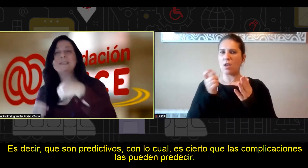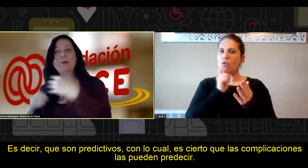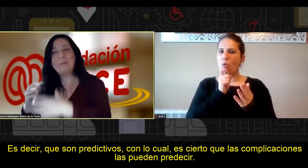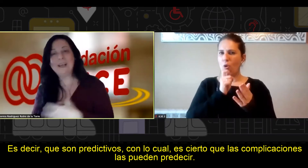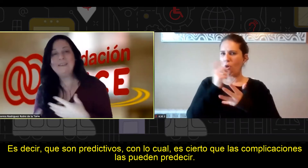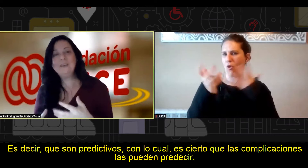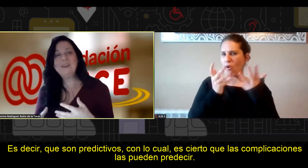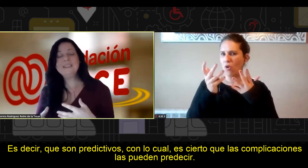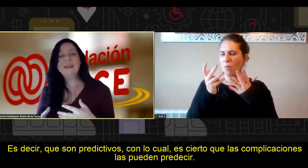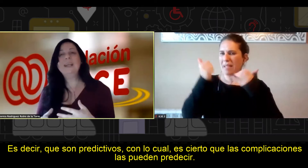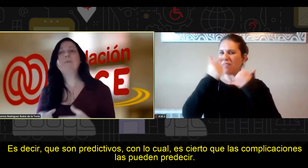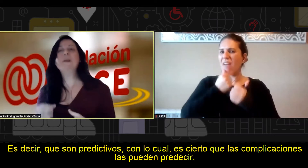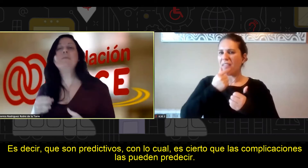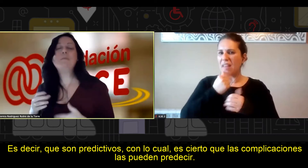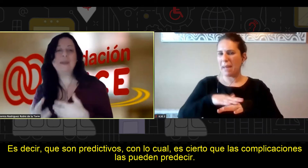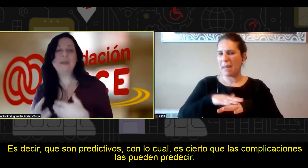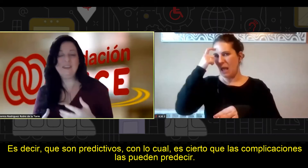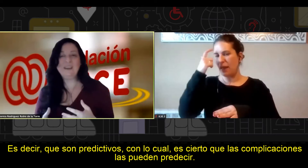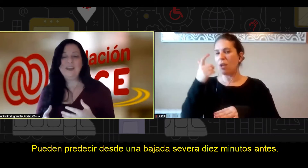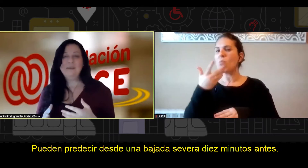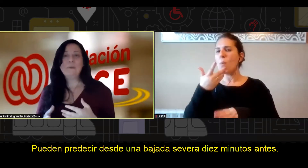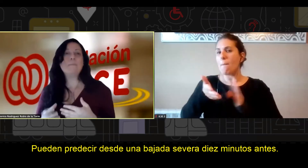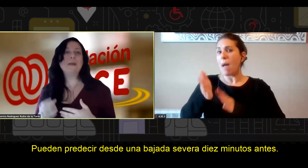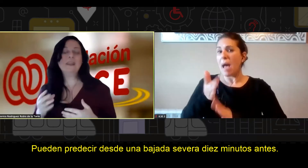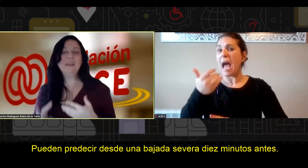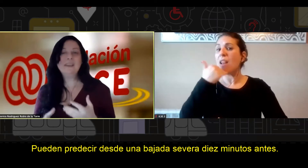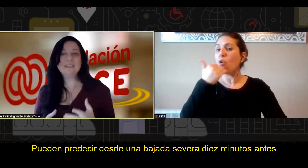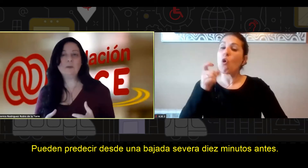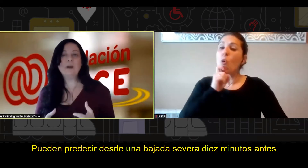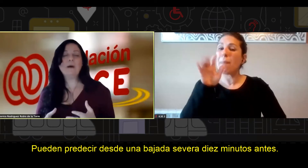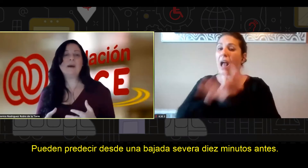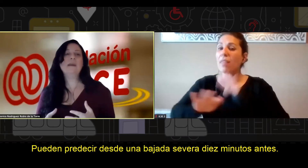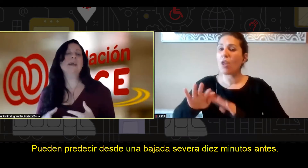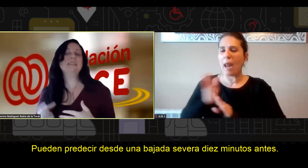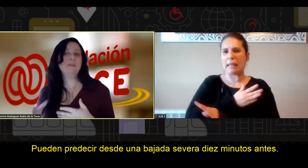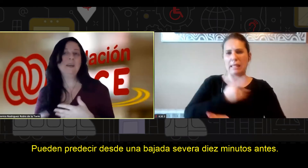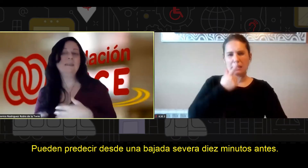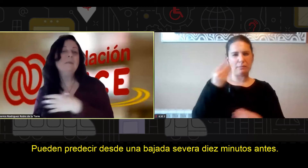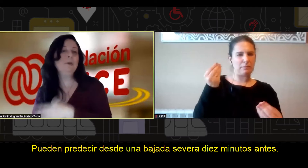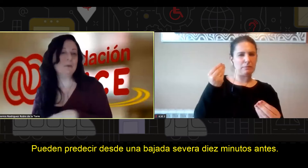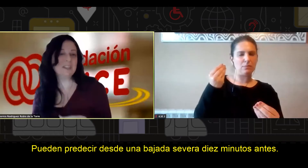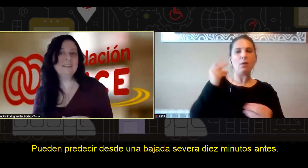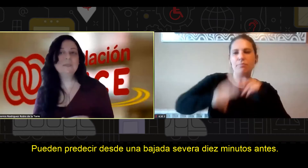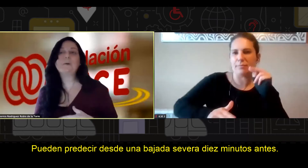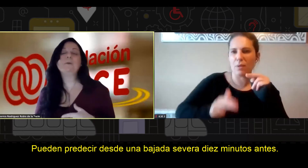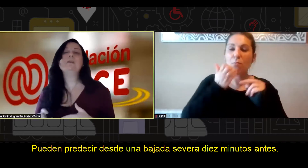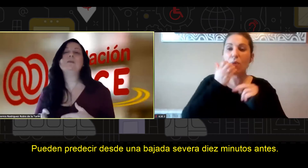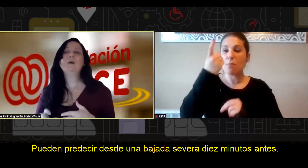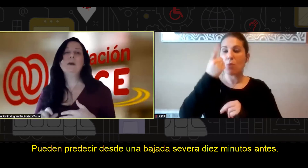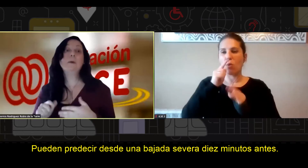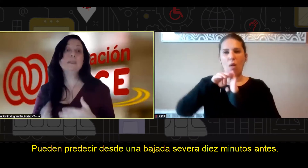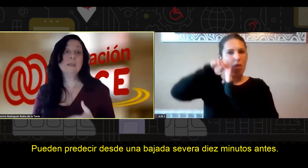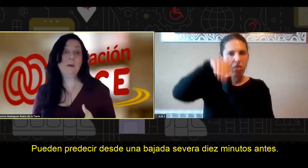las complicaciones las pueden predecir desde una bajada severa 10 minutos antes, por lo